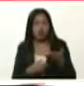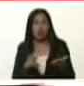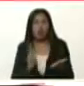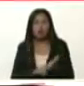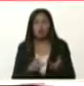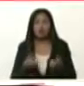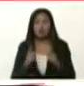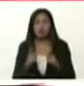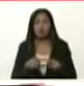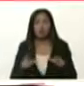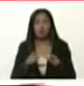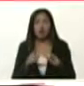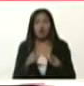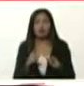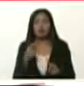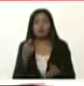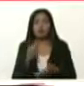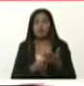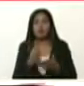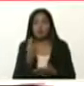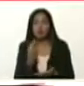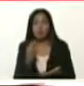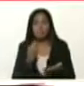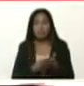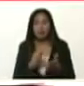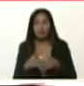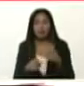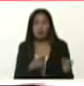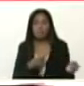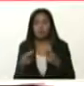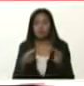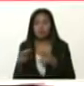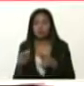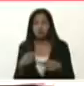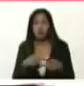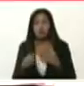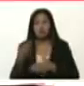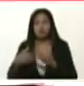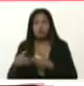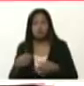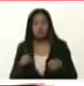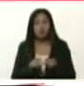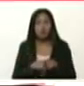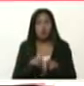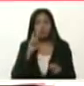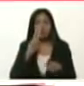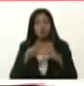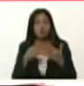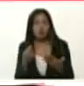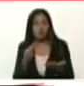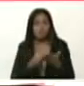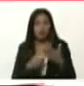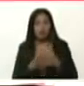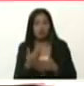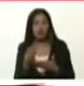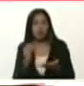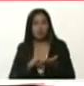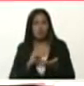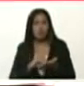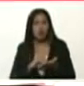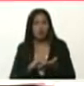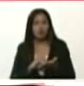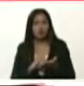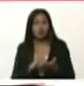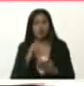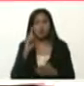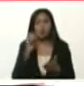beneficio de exoneración de pago de los gravámenes de importación de tasas por servicios aduaneros, impuesto al valor agregado, impuesto del 1